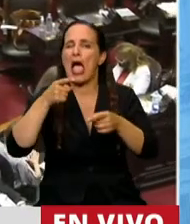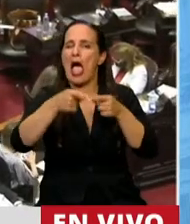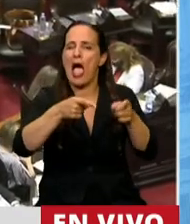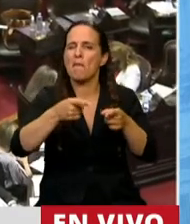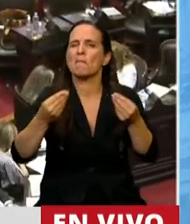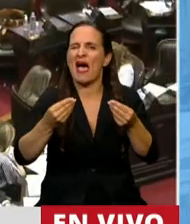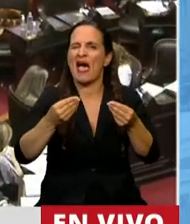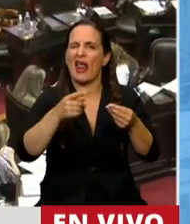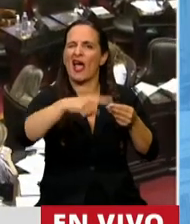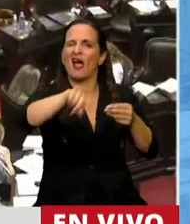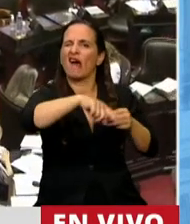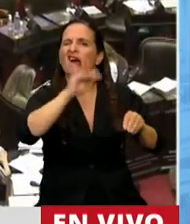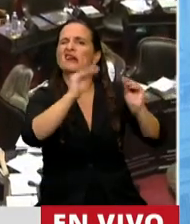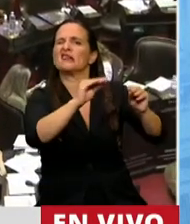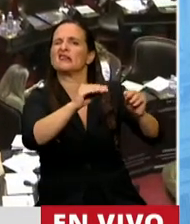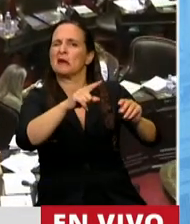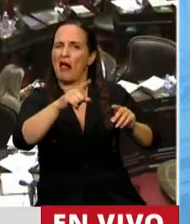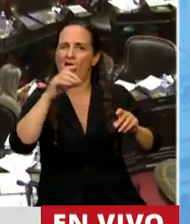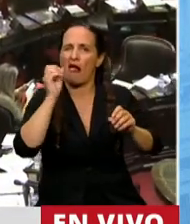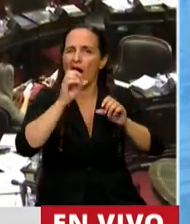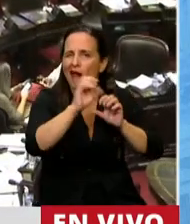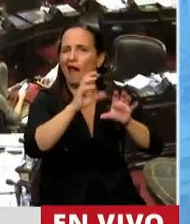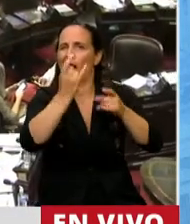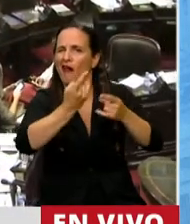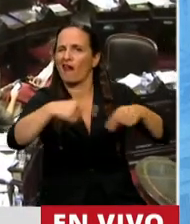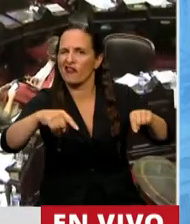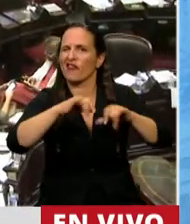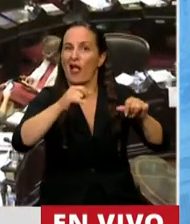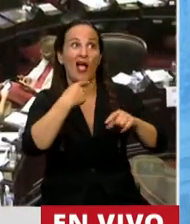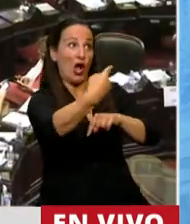para enchastrar a todo el que se opusiera y